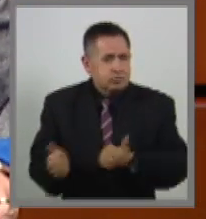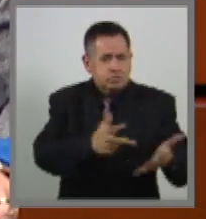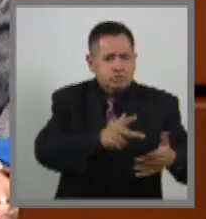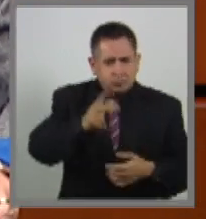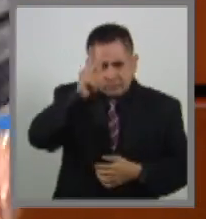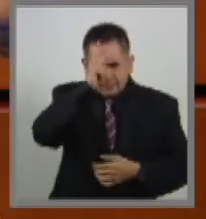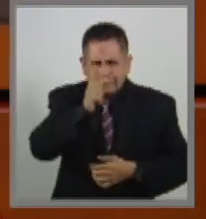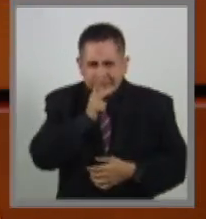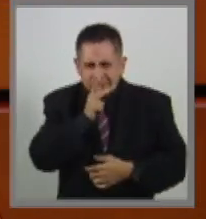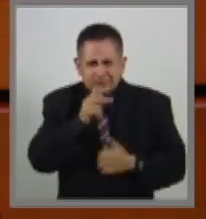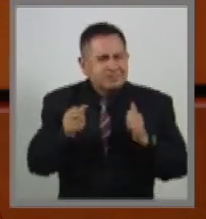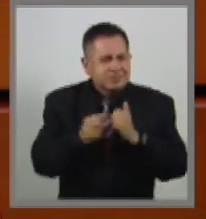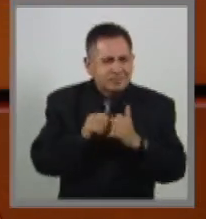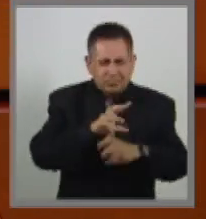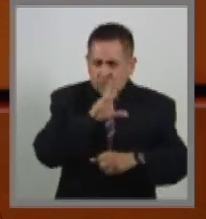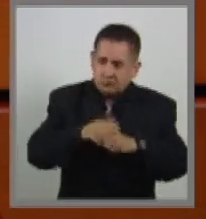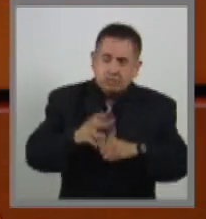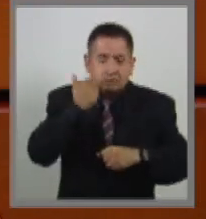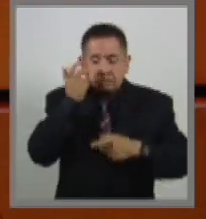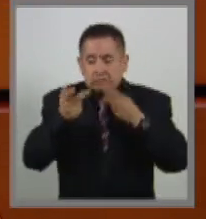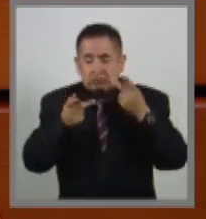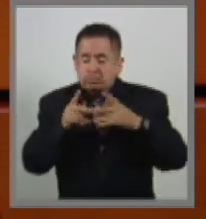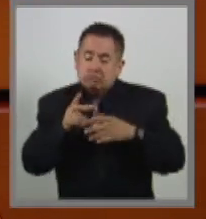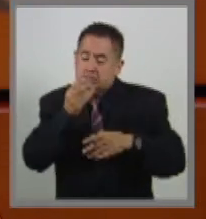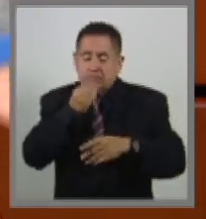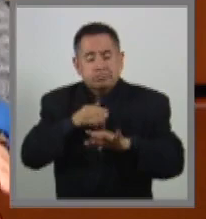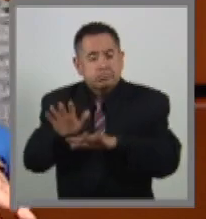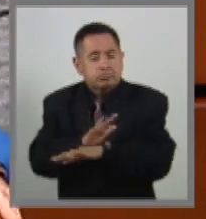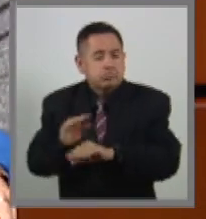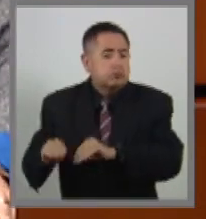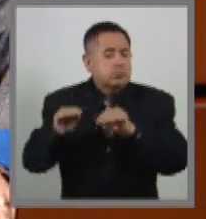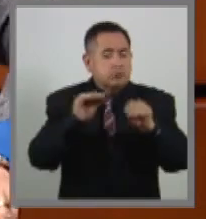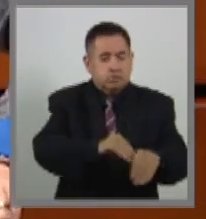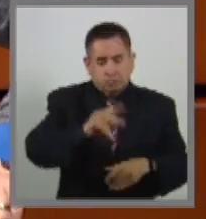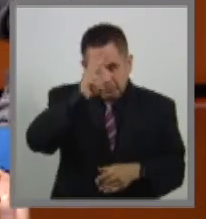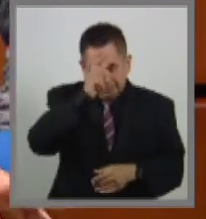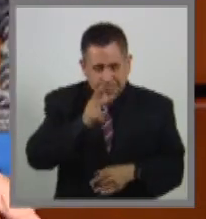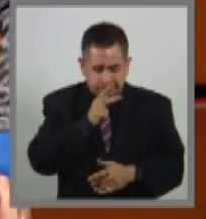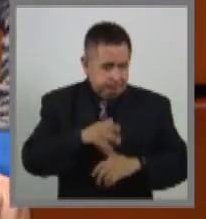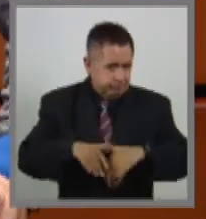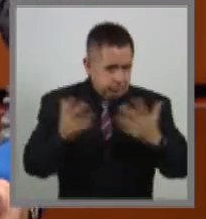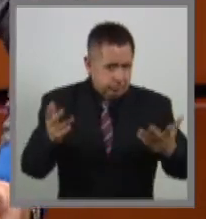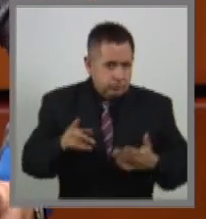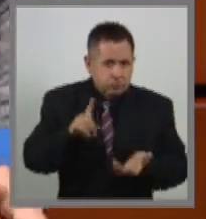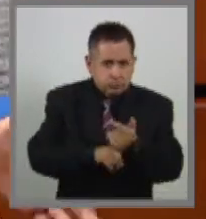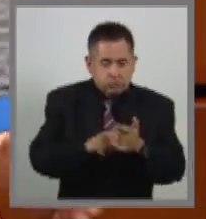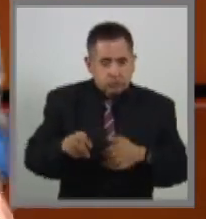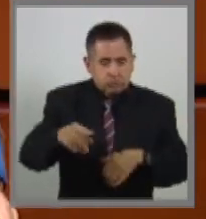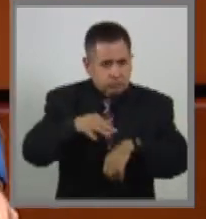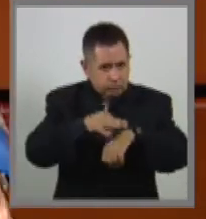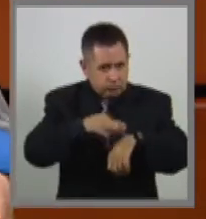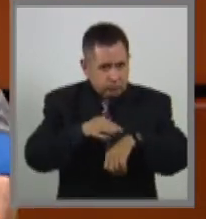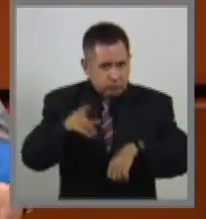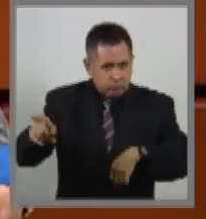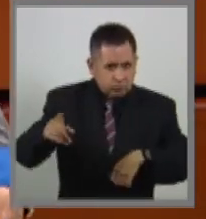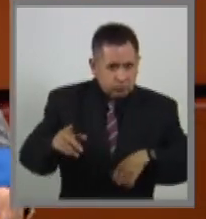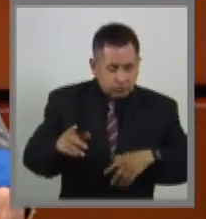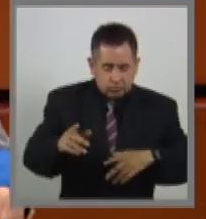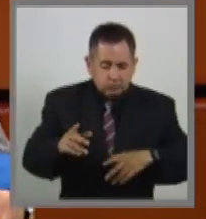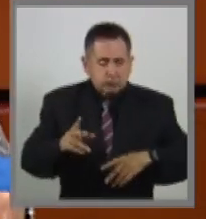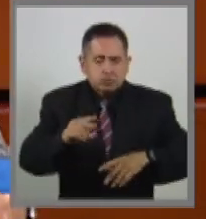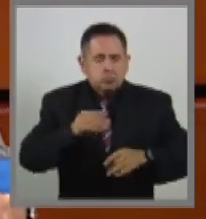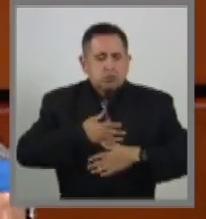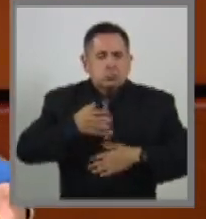Villahermosa, con todas las excusas que ustedes digan y manden, y obviamente, pues los médicos que no